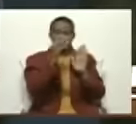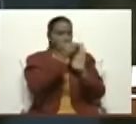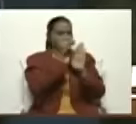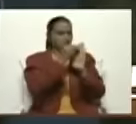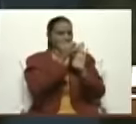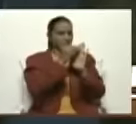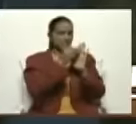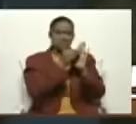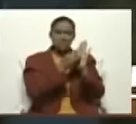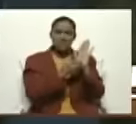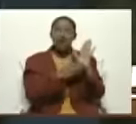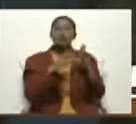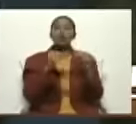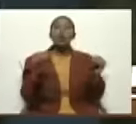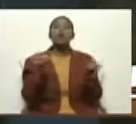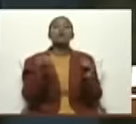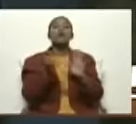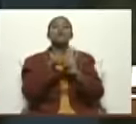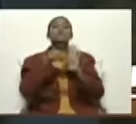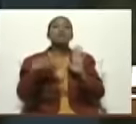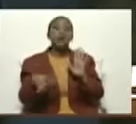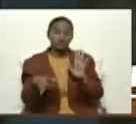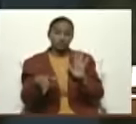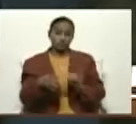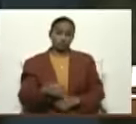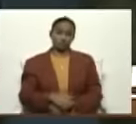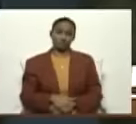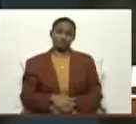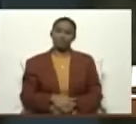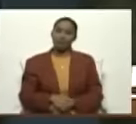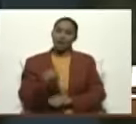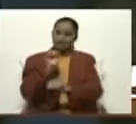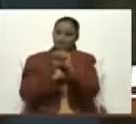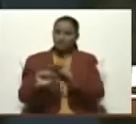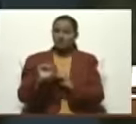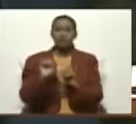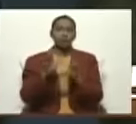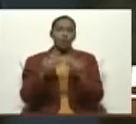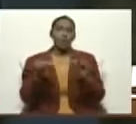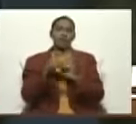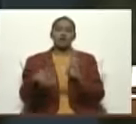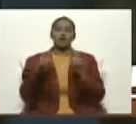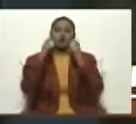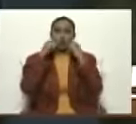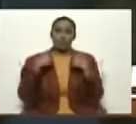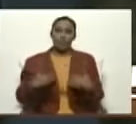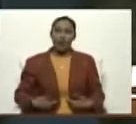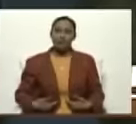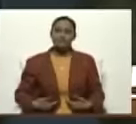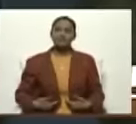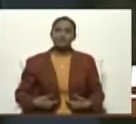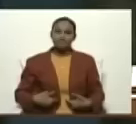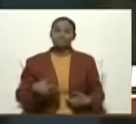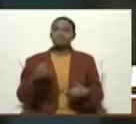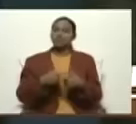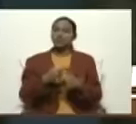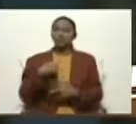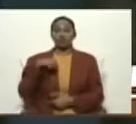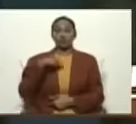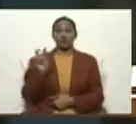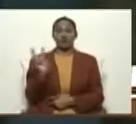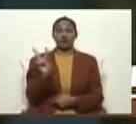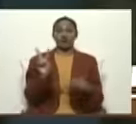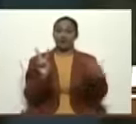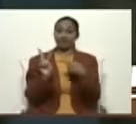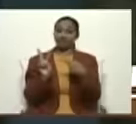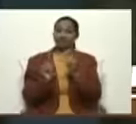las disposiciones generales en defensa de la dignidad humana y de los derechos humanos. Y por eso somos ejemplo